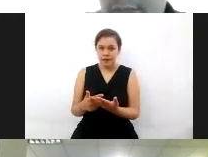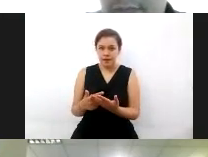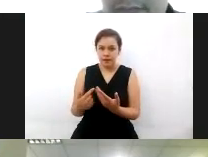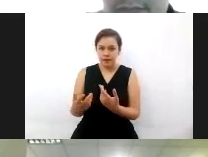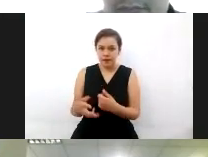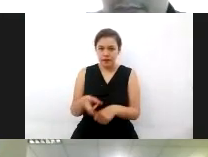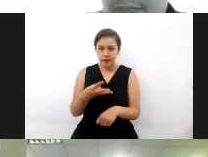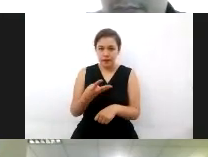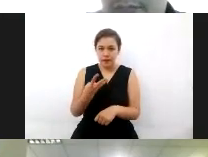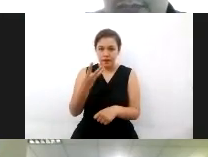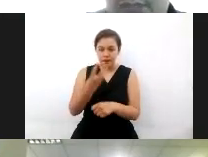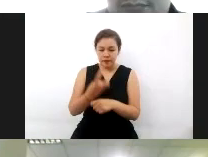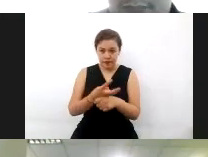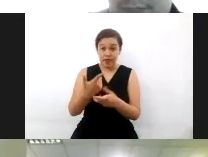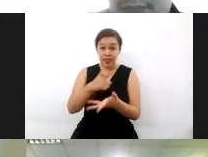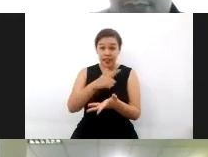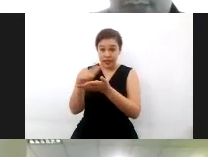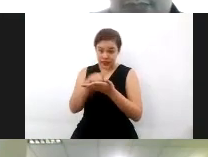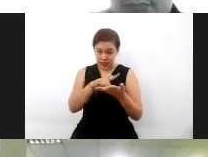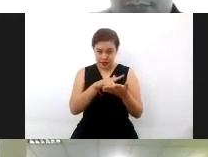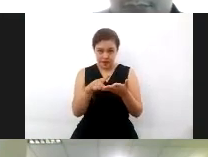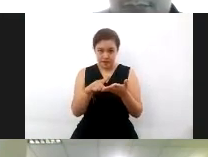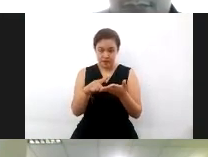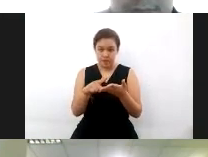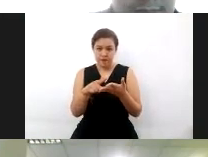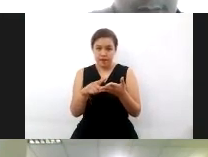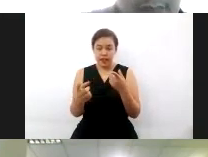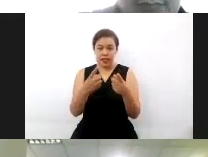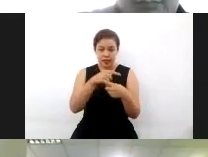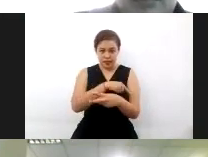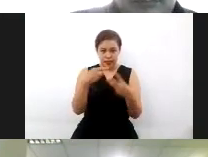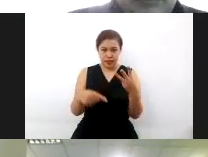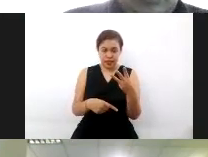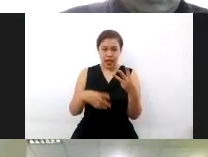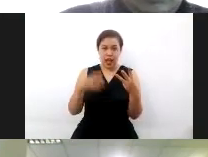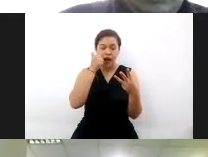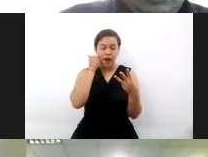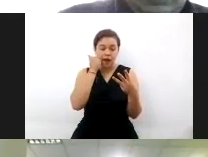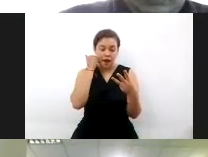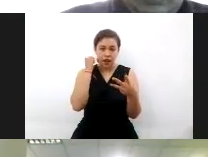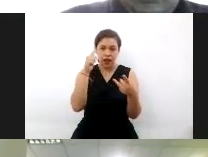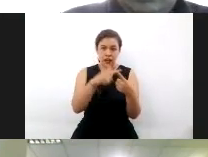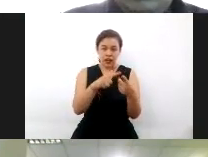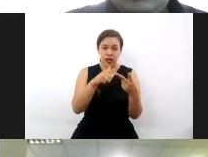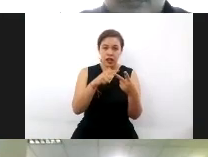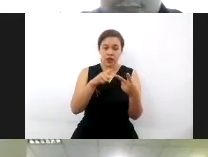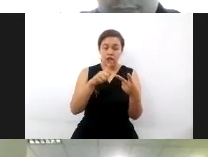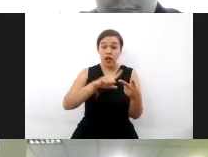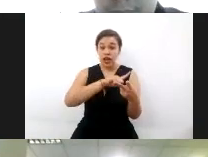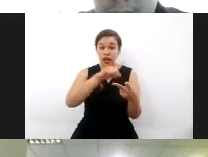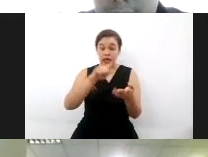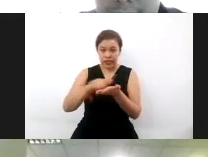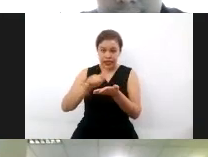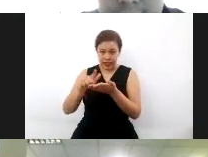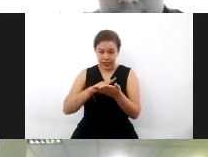El procedimiento para esta limpieza es 3 pasos: enjabonar, enjuagar y secar y desinfectar.